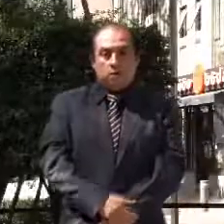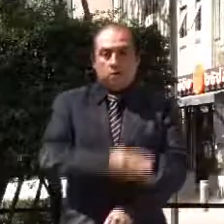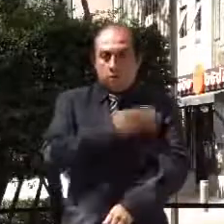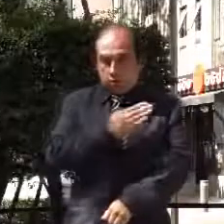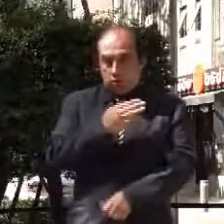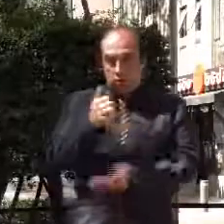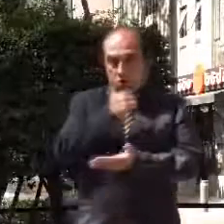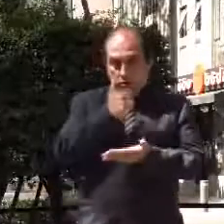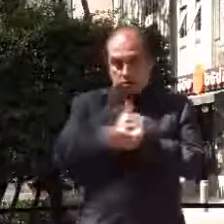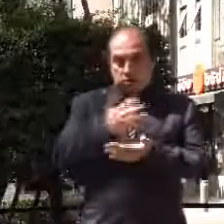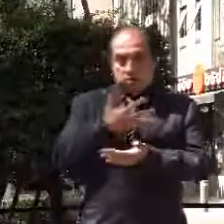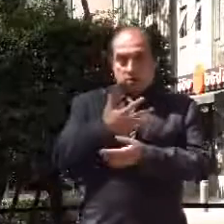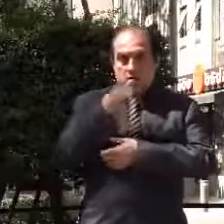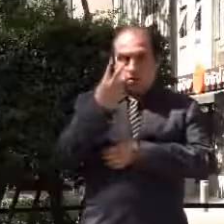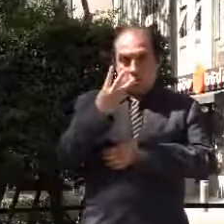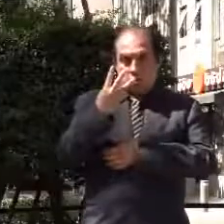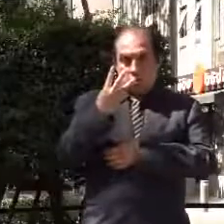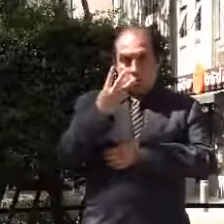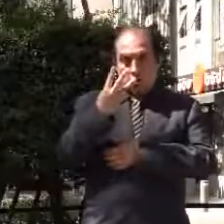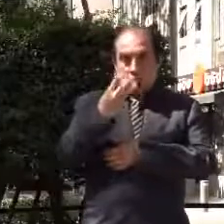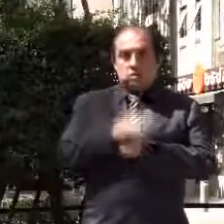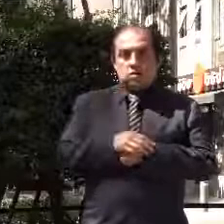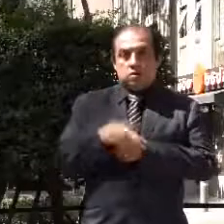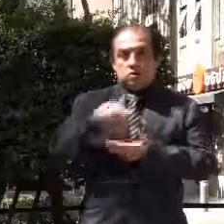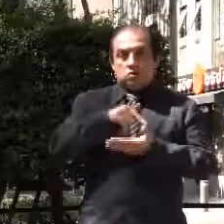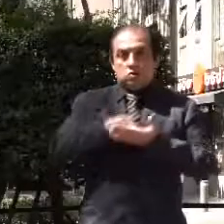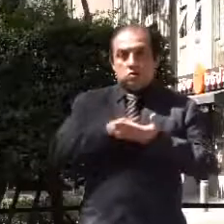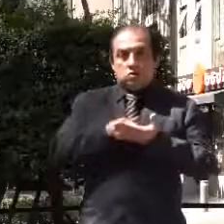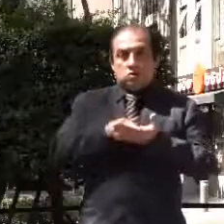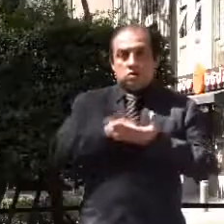la ciudad tiene 3 fuentes de abastecimiento de agua.